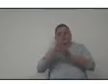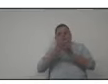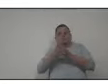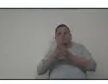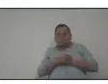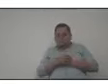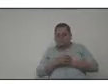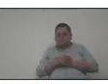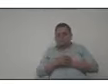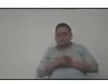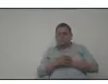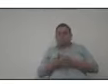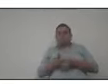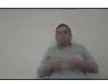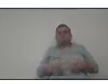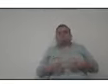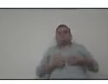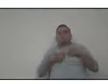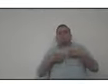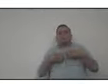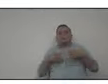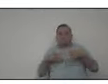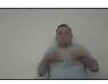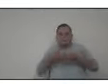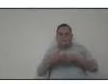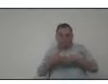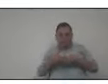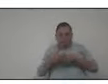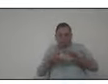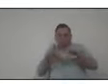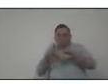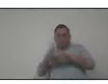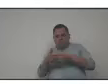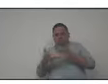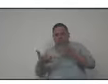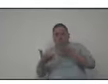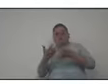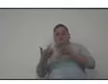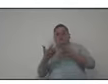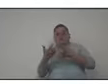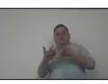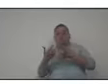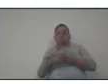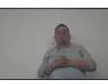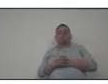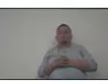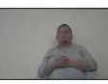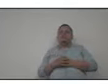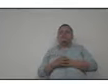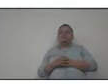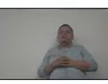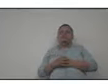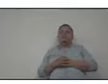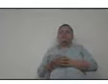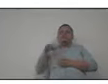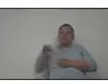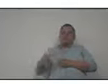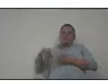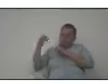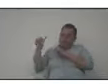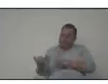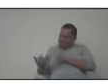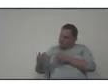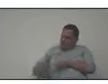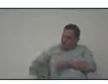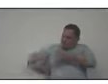lo cual nos dejó varios días por fuera de sistema y esto nos llevó a que hoy